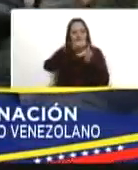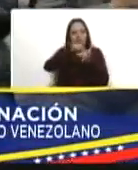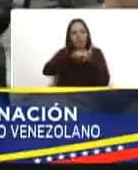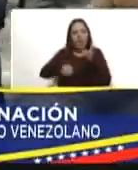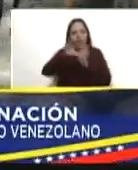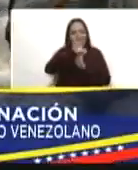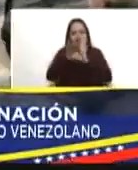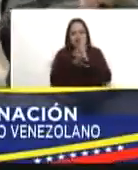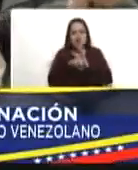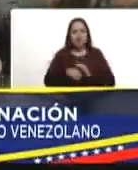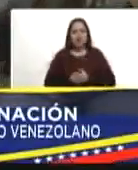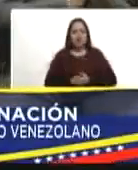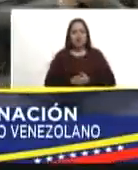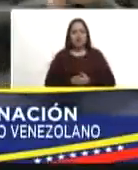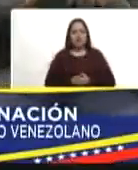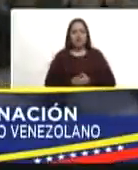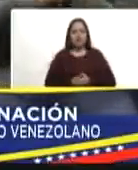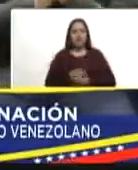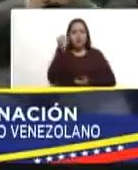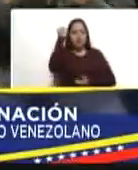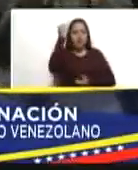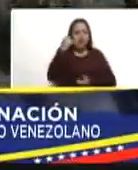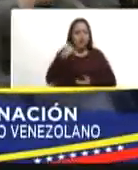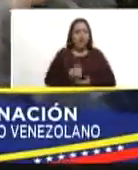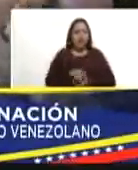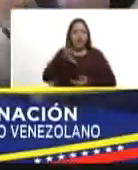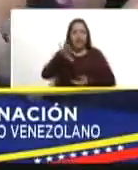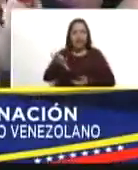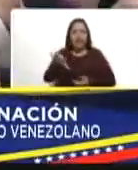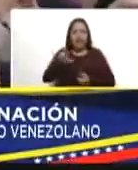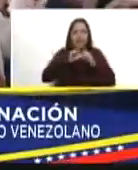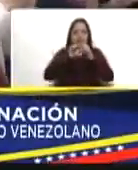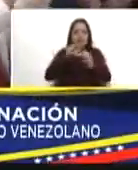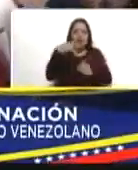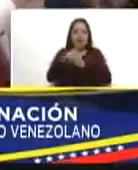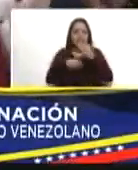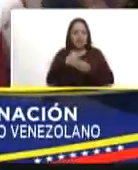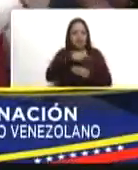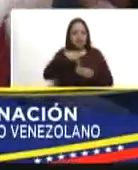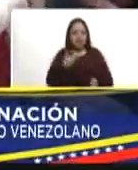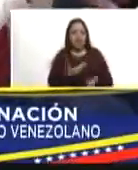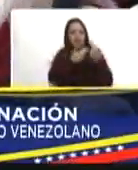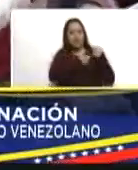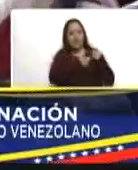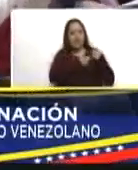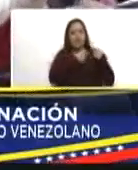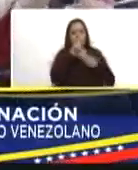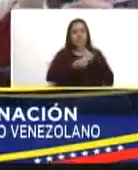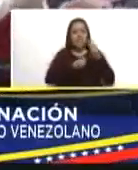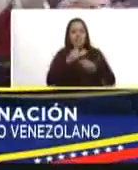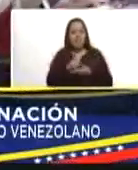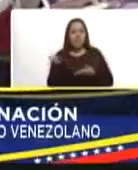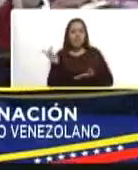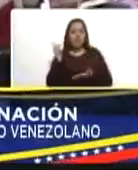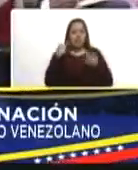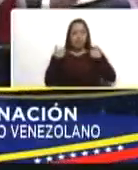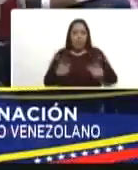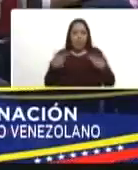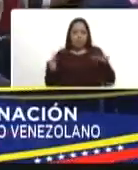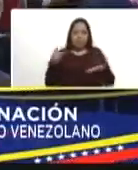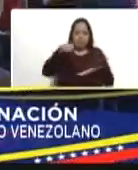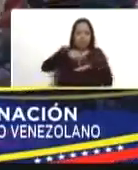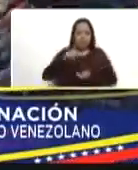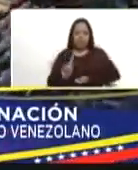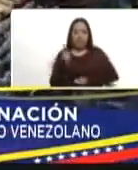como principio de la República y Seguiremos cumpliendo con nuestra responsabilidad de poner al ser humano en el cento y proteger